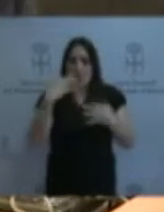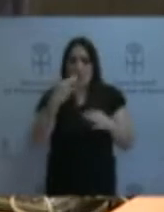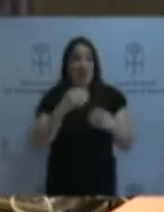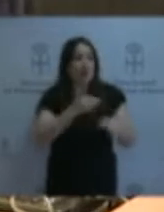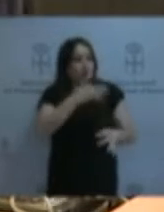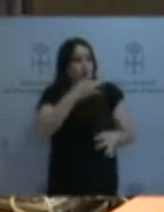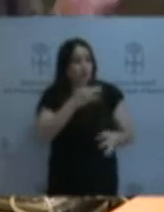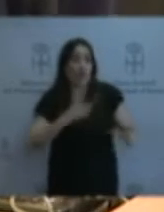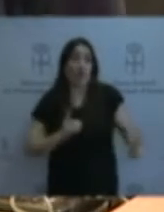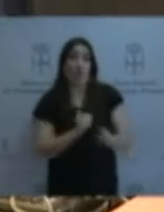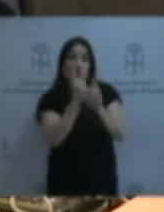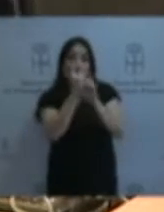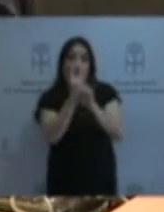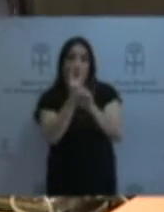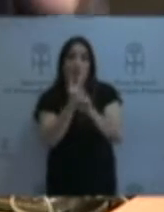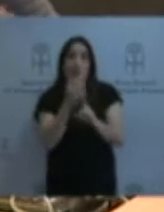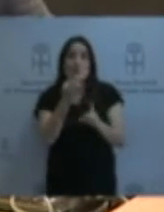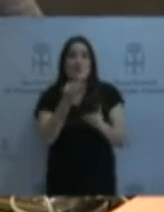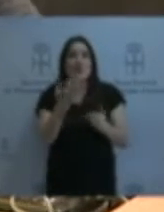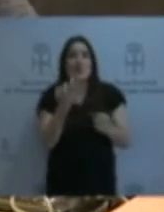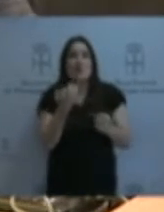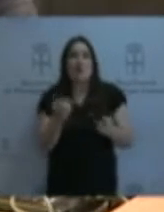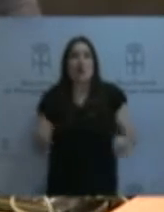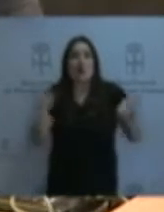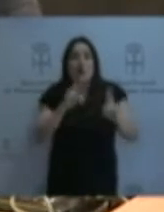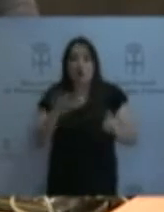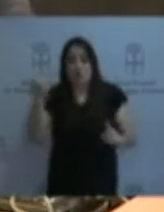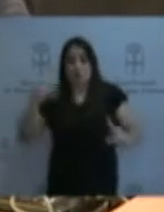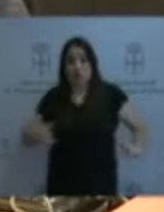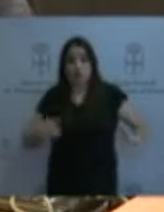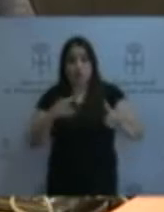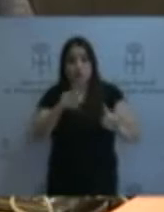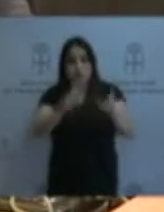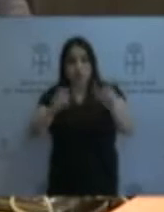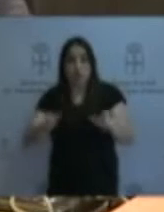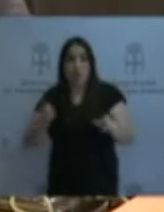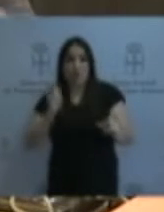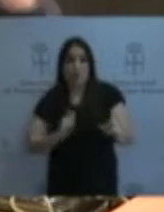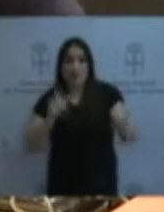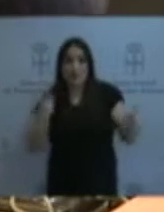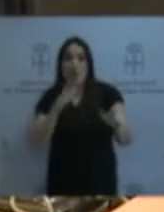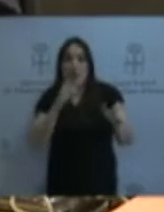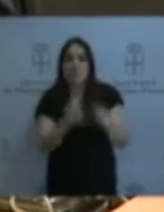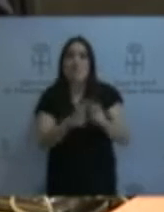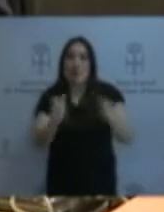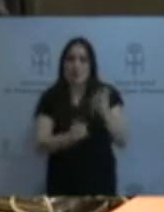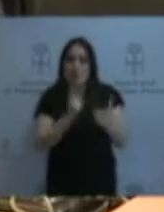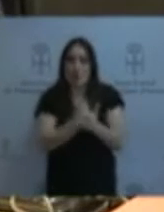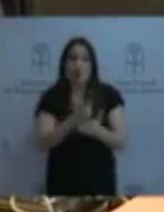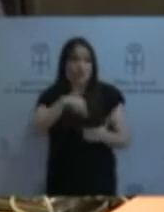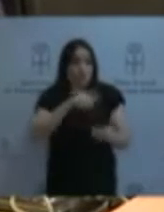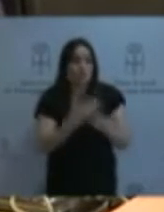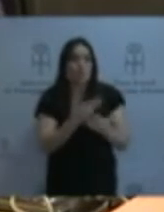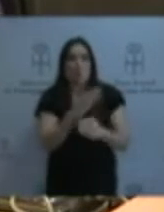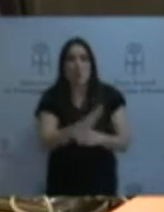discurso opositor y restituir lo que se recortó en personal público. Nuestro Grupo le propone que convoque una oferta